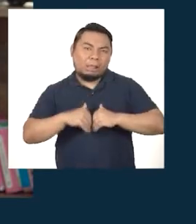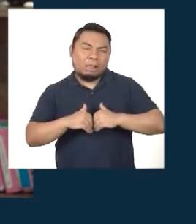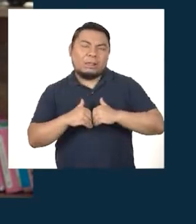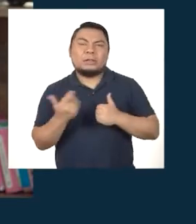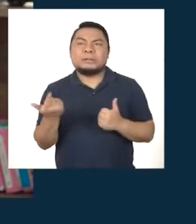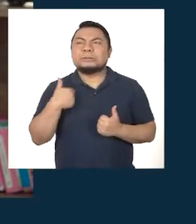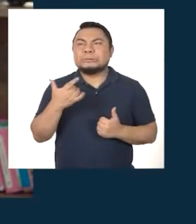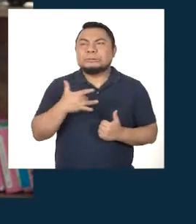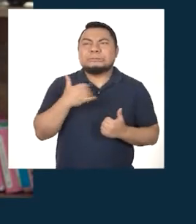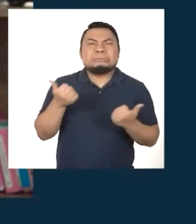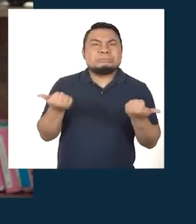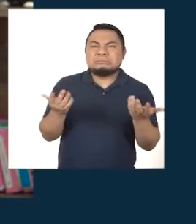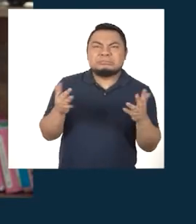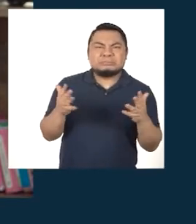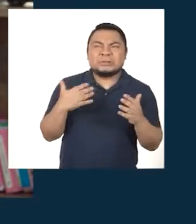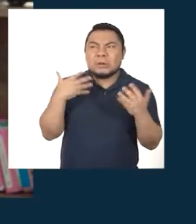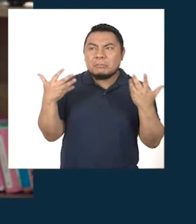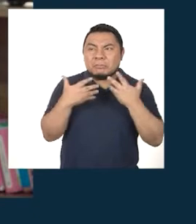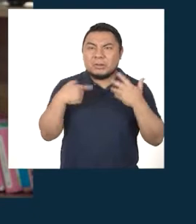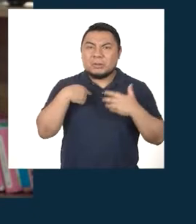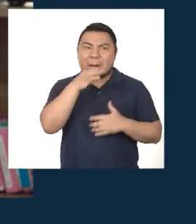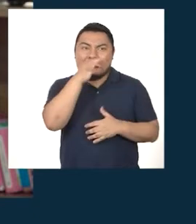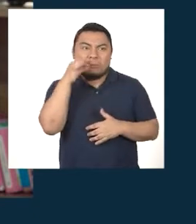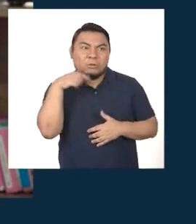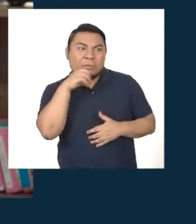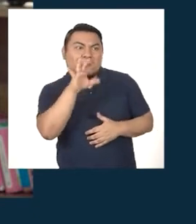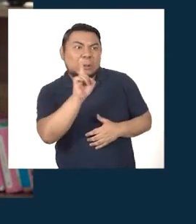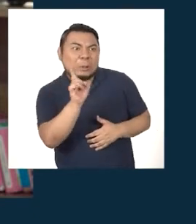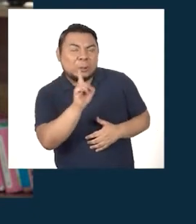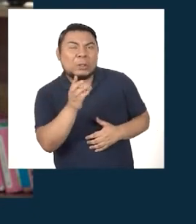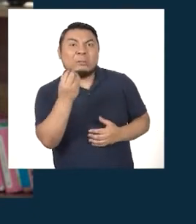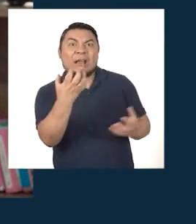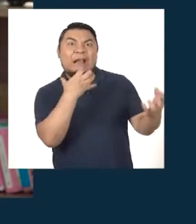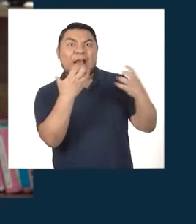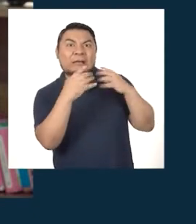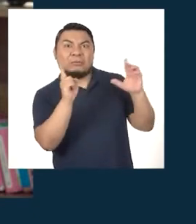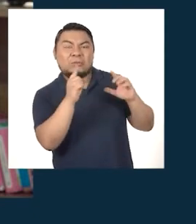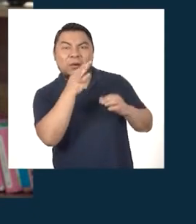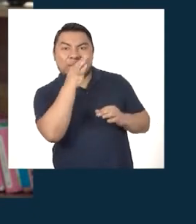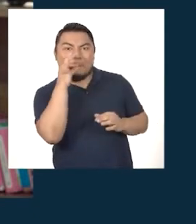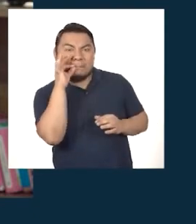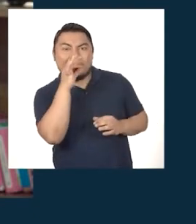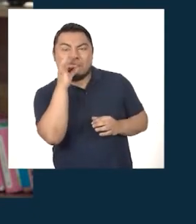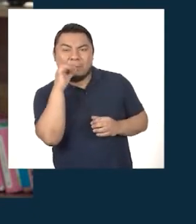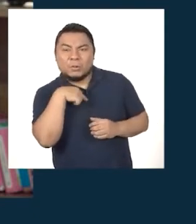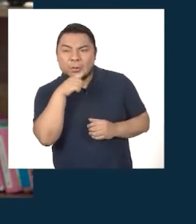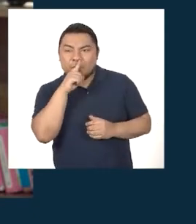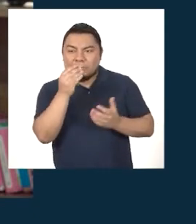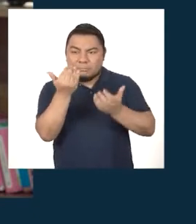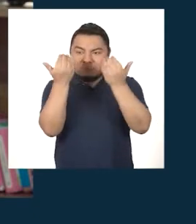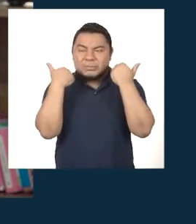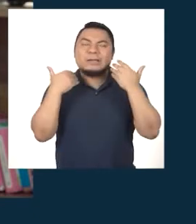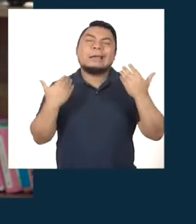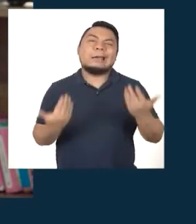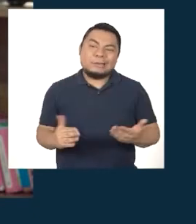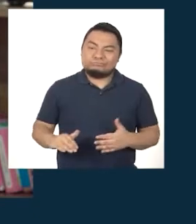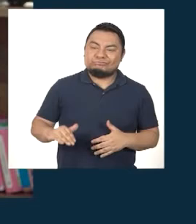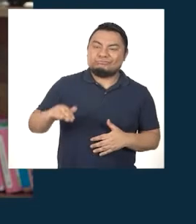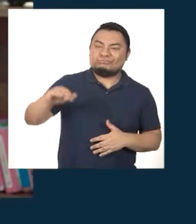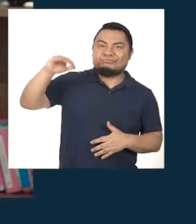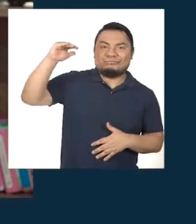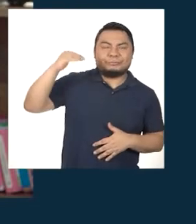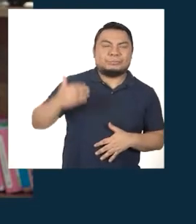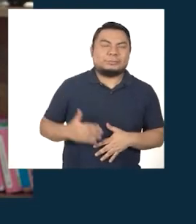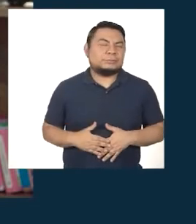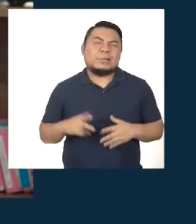siente inseguro, se siente que mejor no hago tal cosa porque seguramente me pueden gritar o lo que sea. Entonces yo creo que una de las